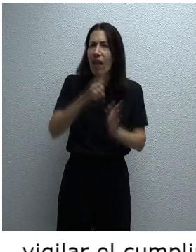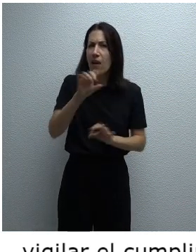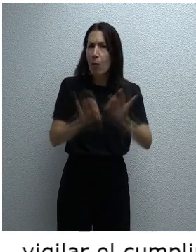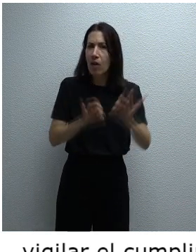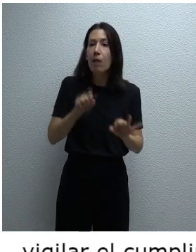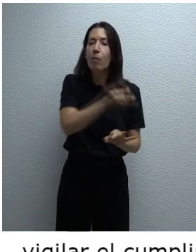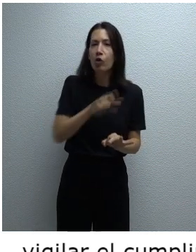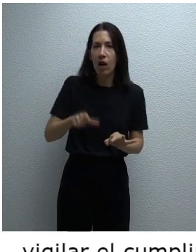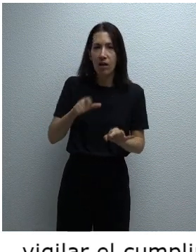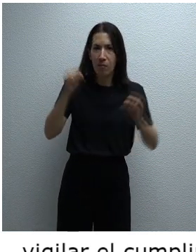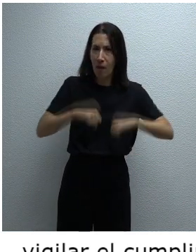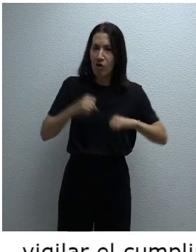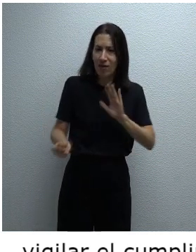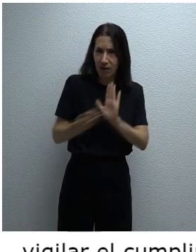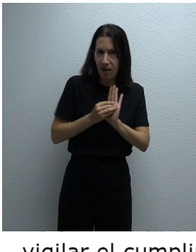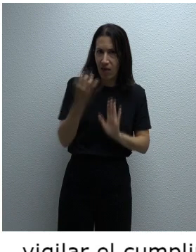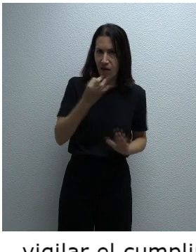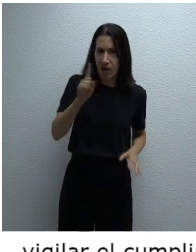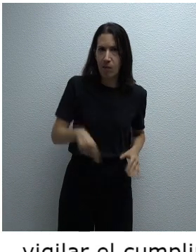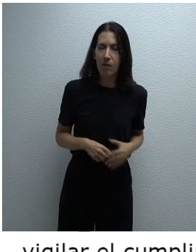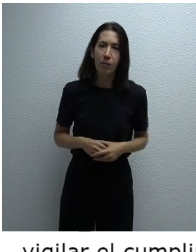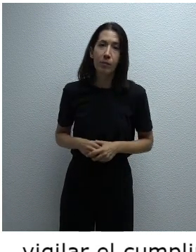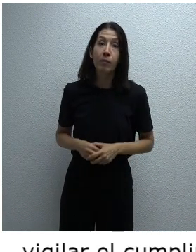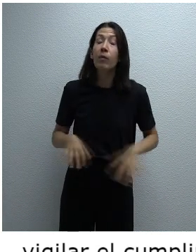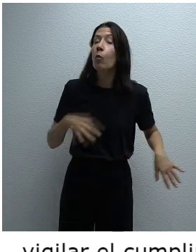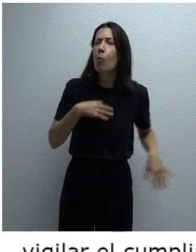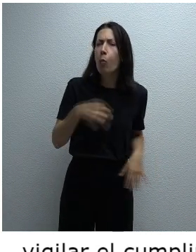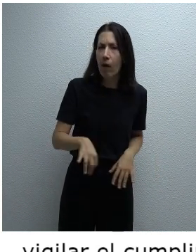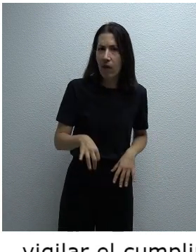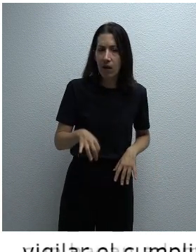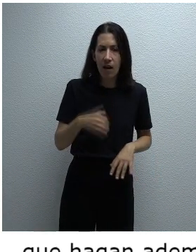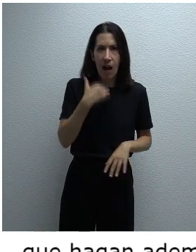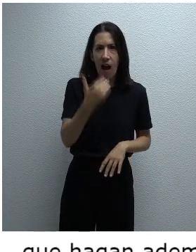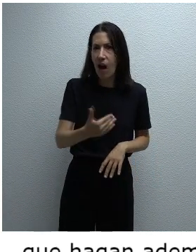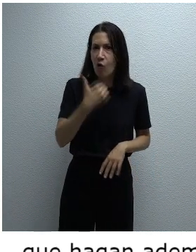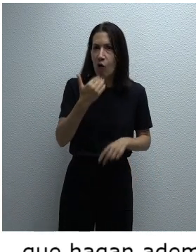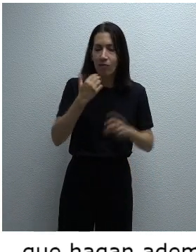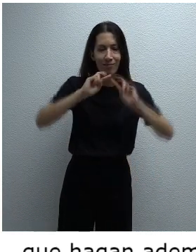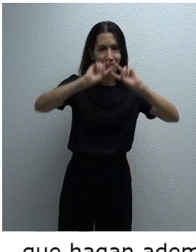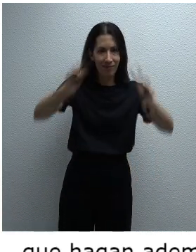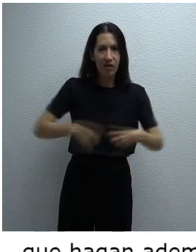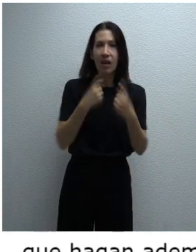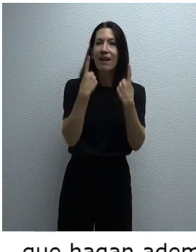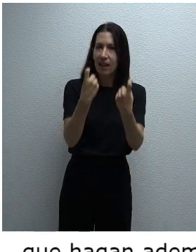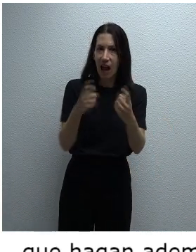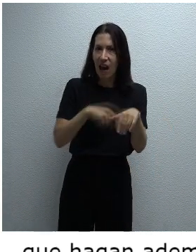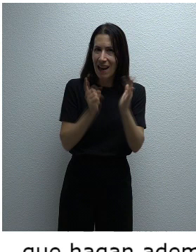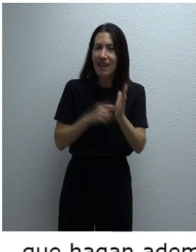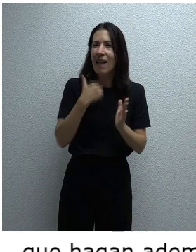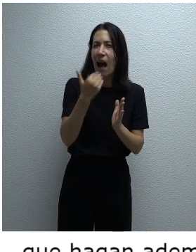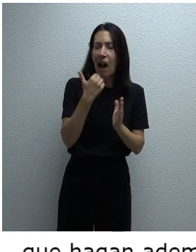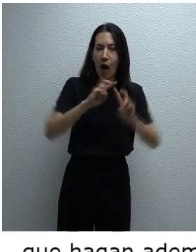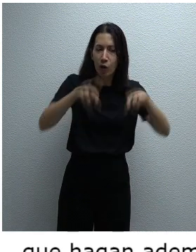mayores. Quizás algún tipo de remodelación necesitarían estas leyes